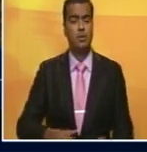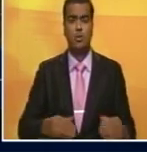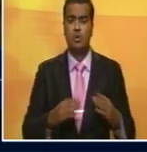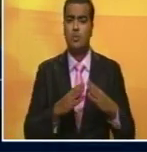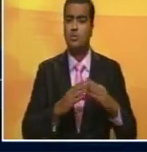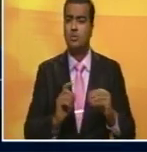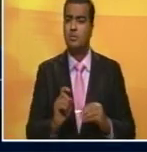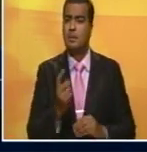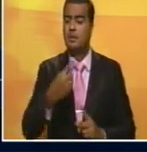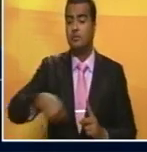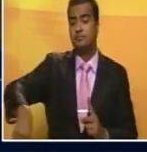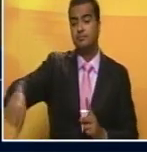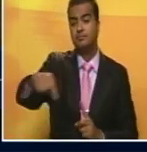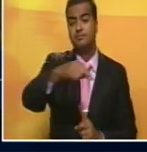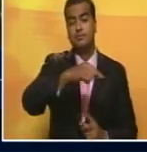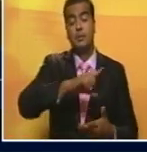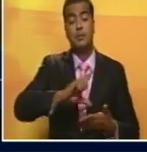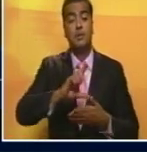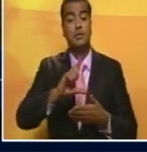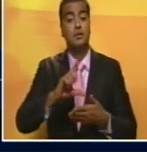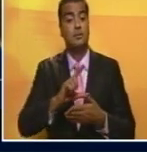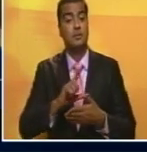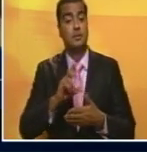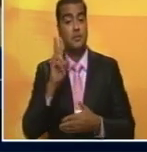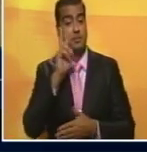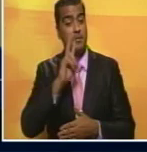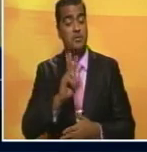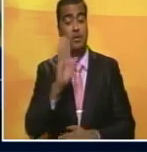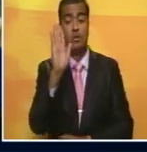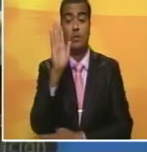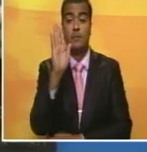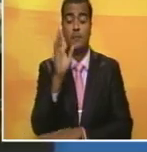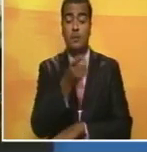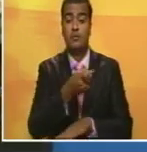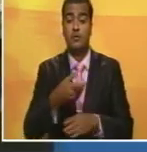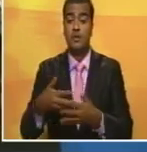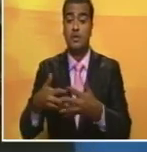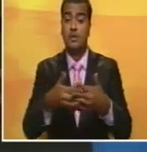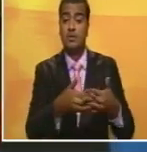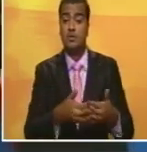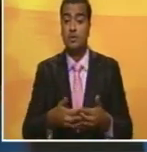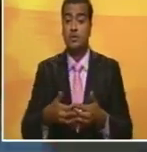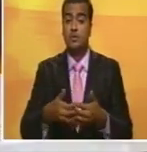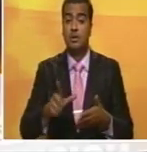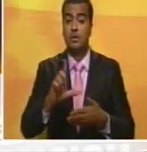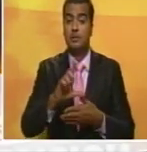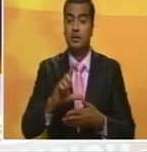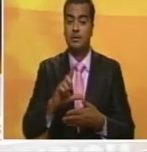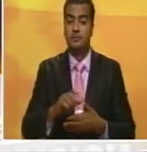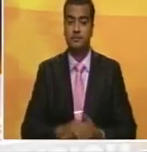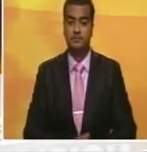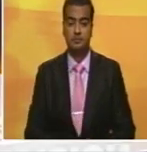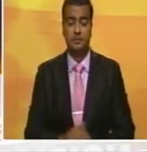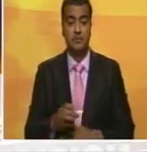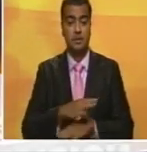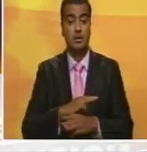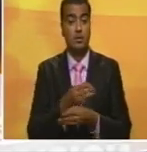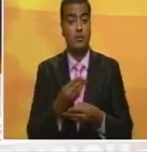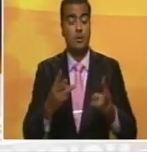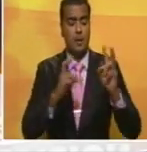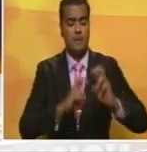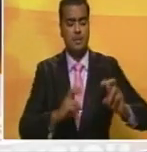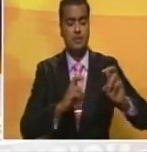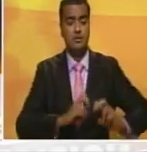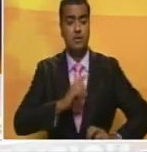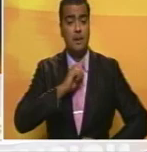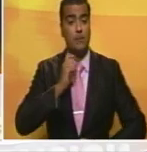parte de su primera gira por Latinoamérica para destacar el compromiso del gobierno de Trump con la región. El Ministerio Público investigará